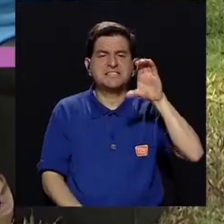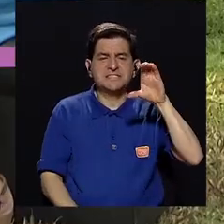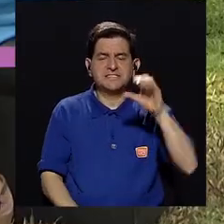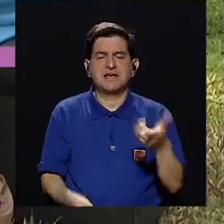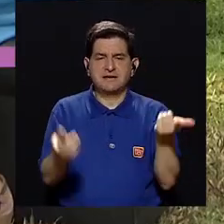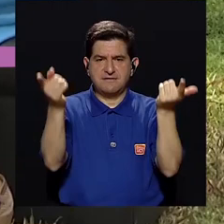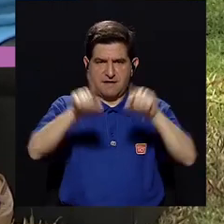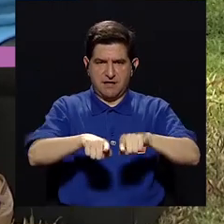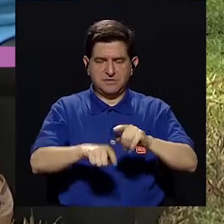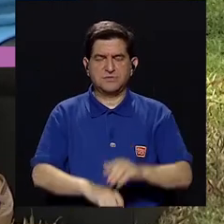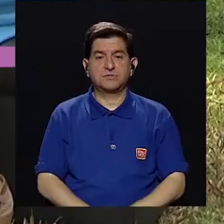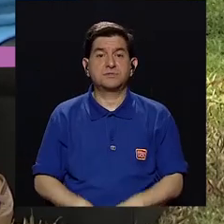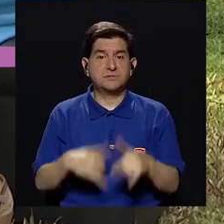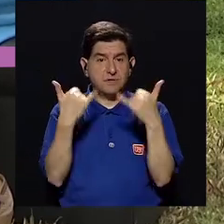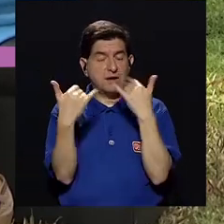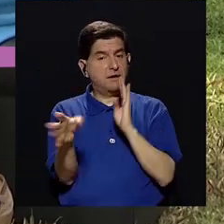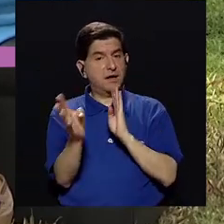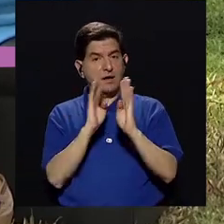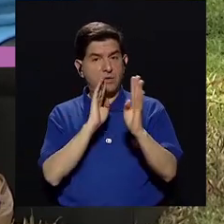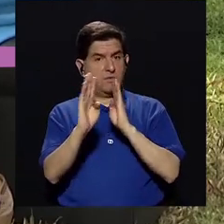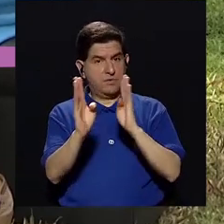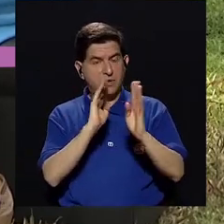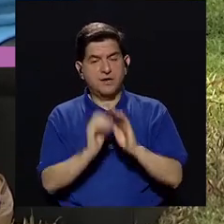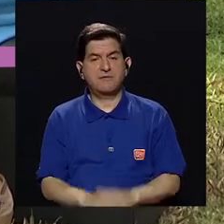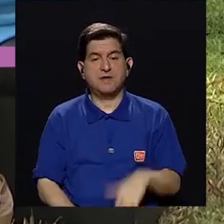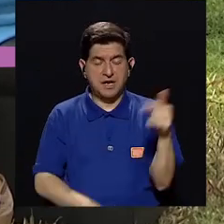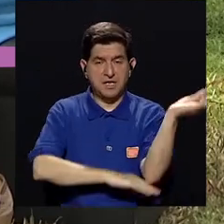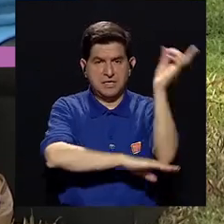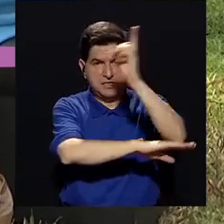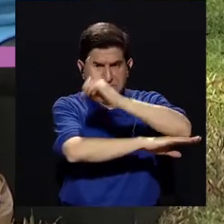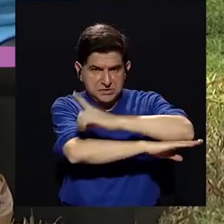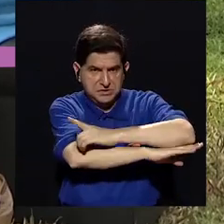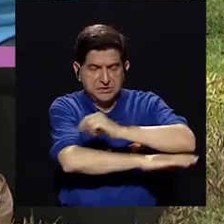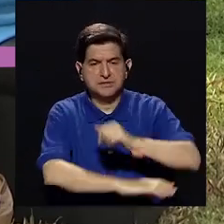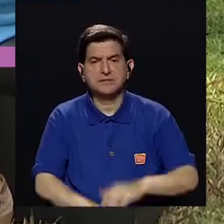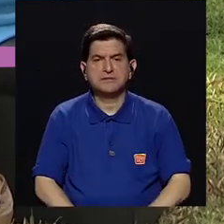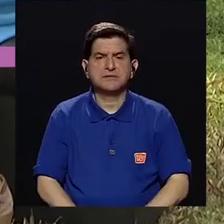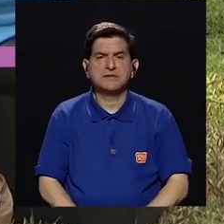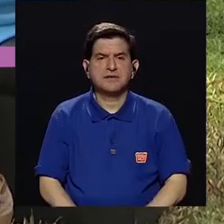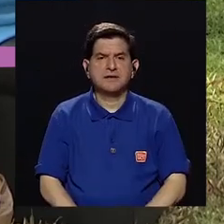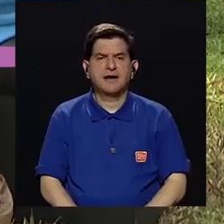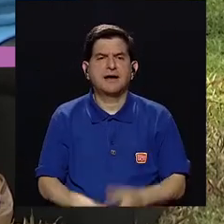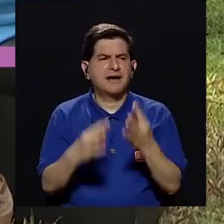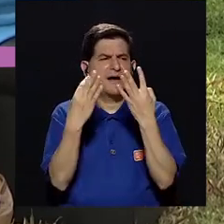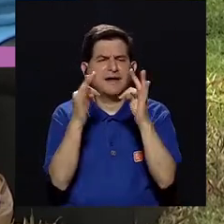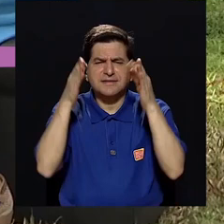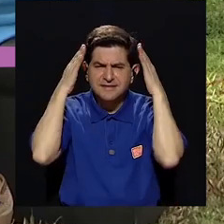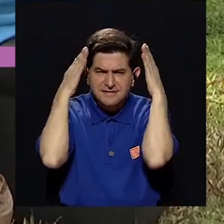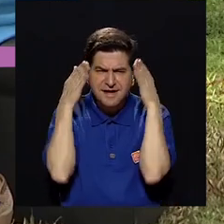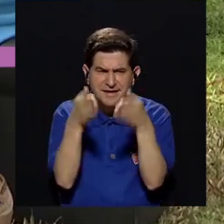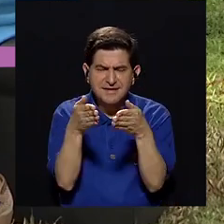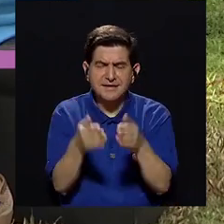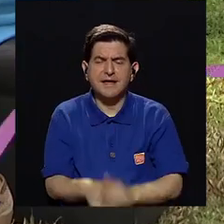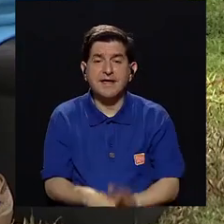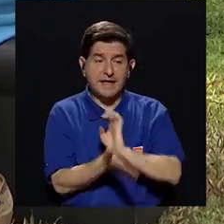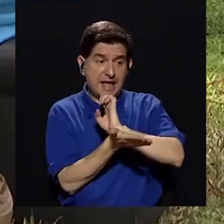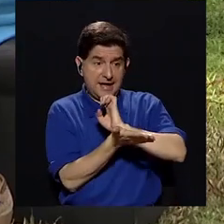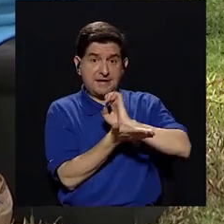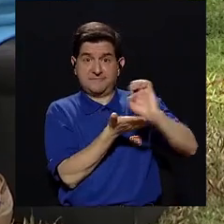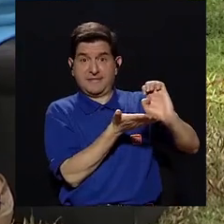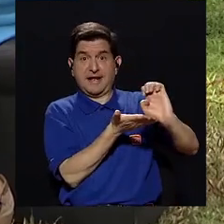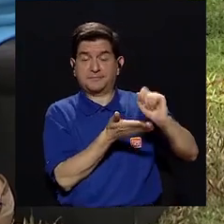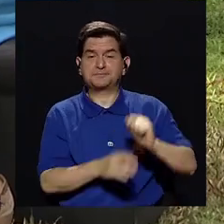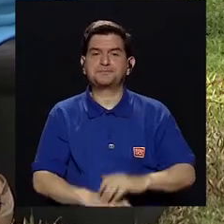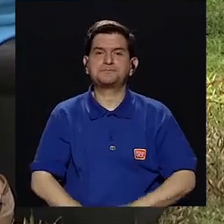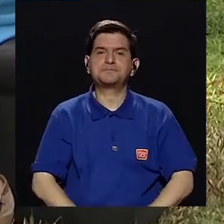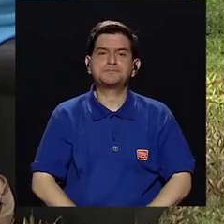hablemos básicamente el día de hoy vamos a centrarnos en la parte preventiva y claro